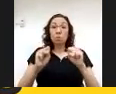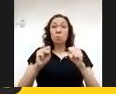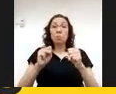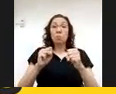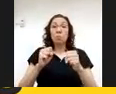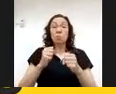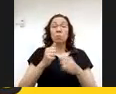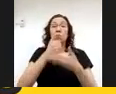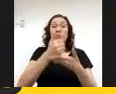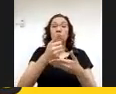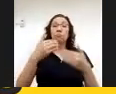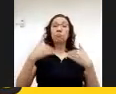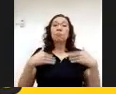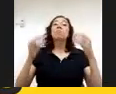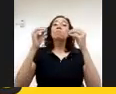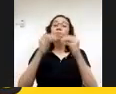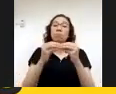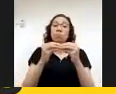mayor